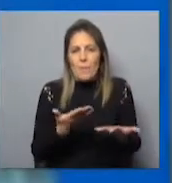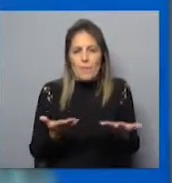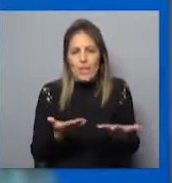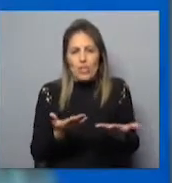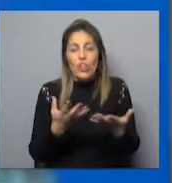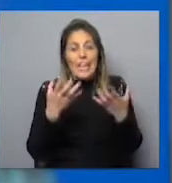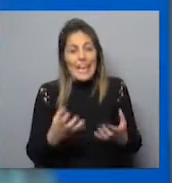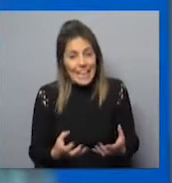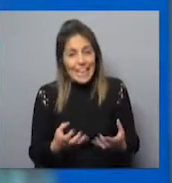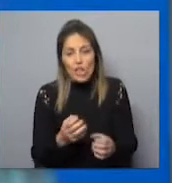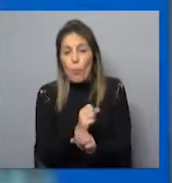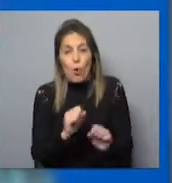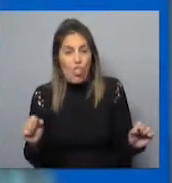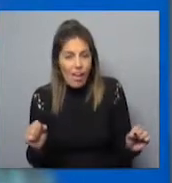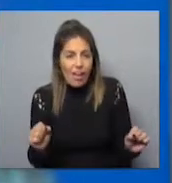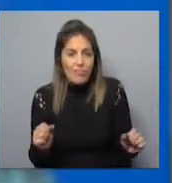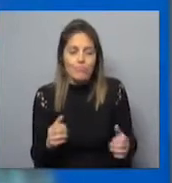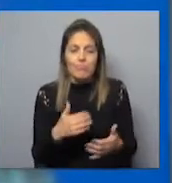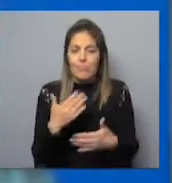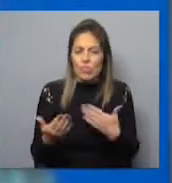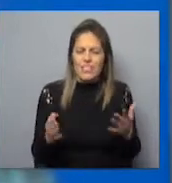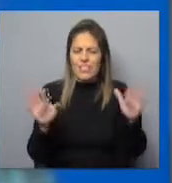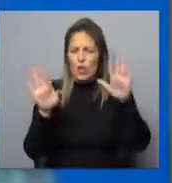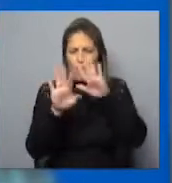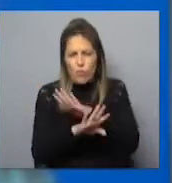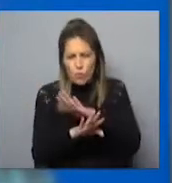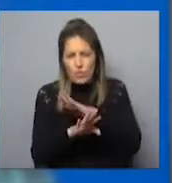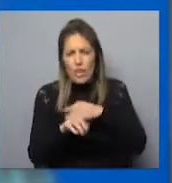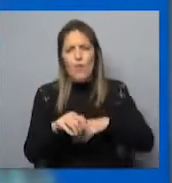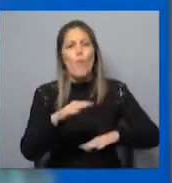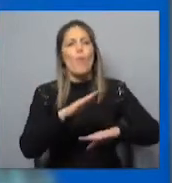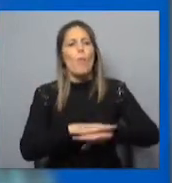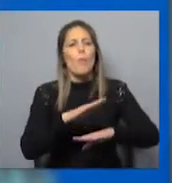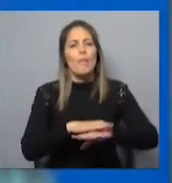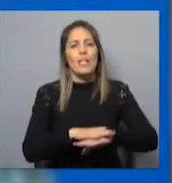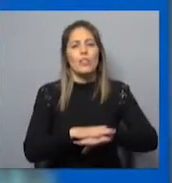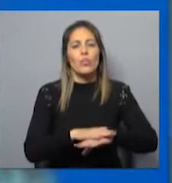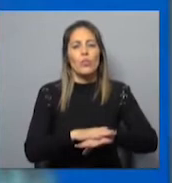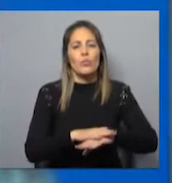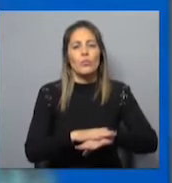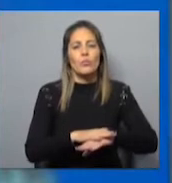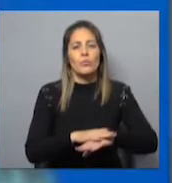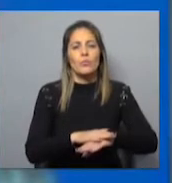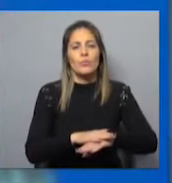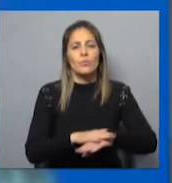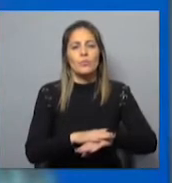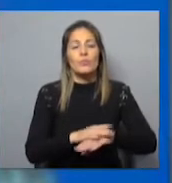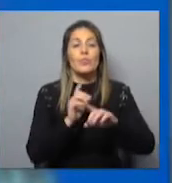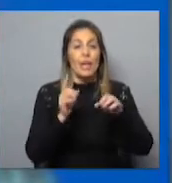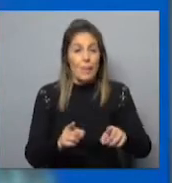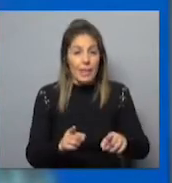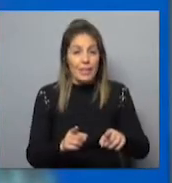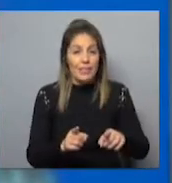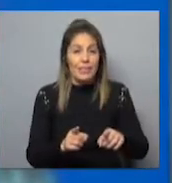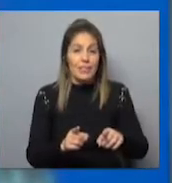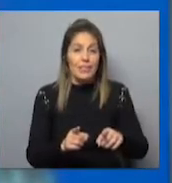poder ser entonces me parece que se confunde todo fue un momento cuando a ver también si vamos